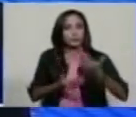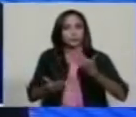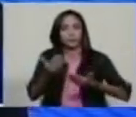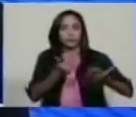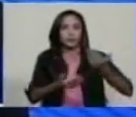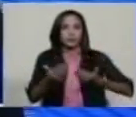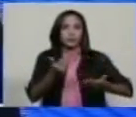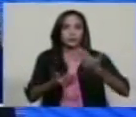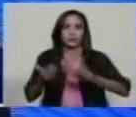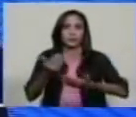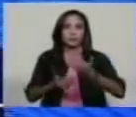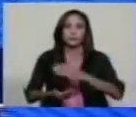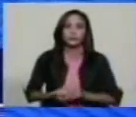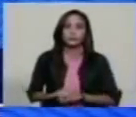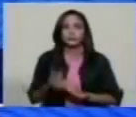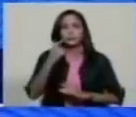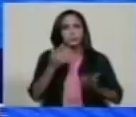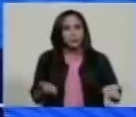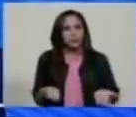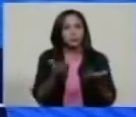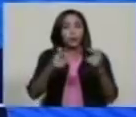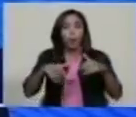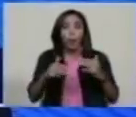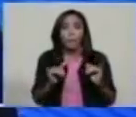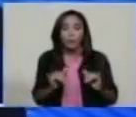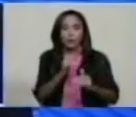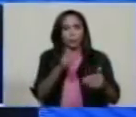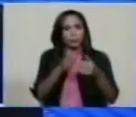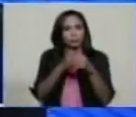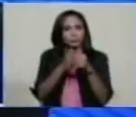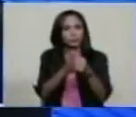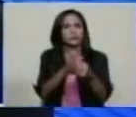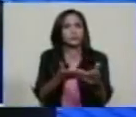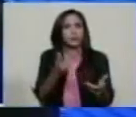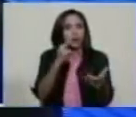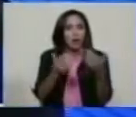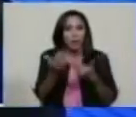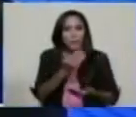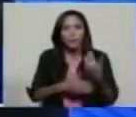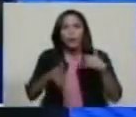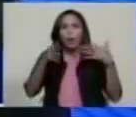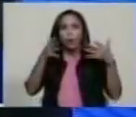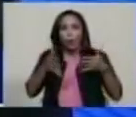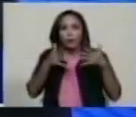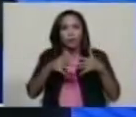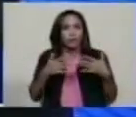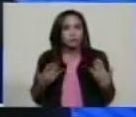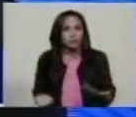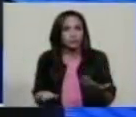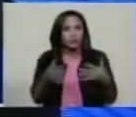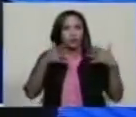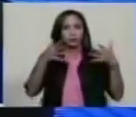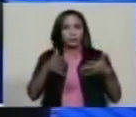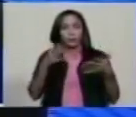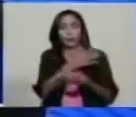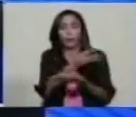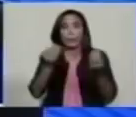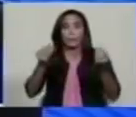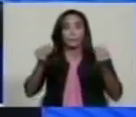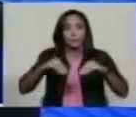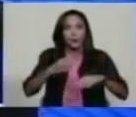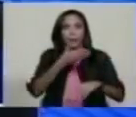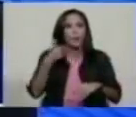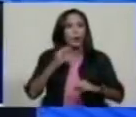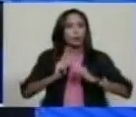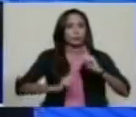que podamos construir a partir de hoy una ruta que sea orientada al sector, a fortalecer el sector